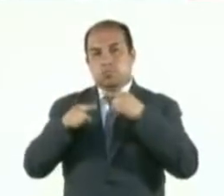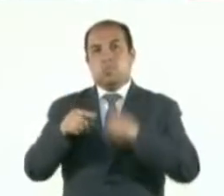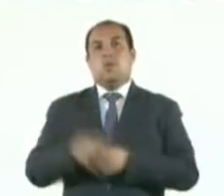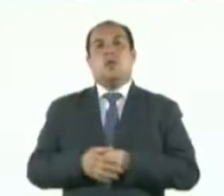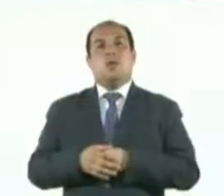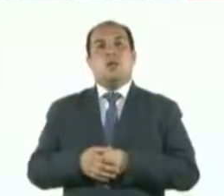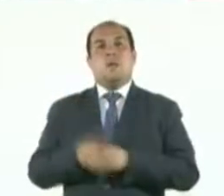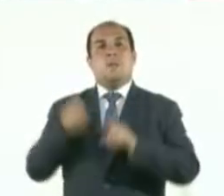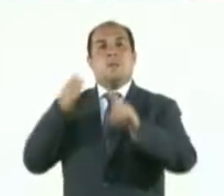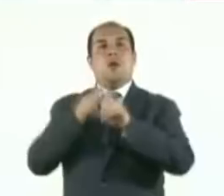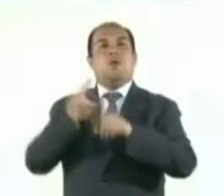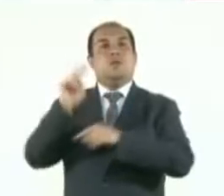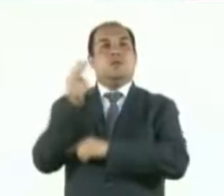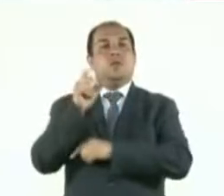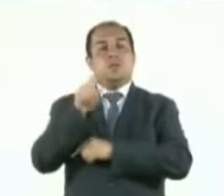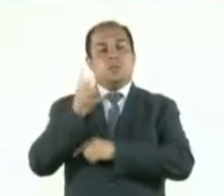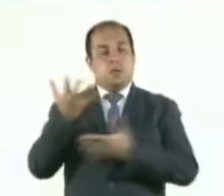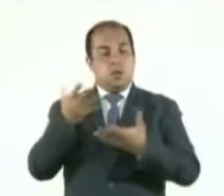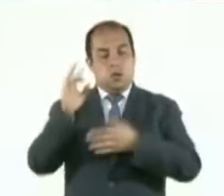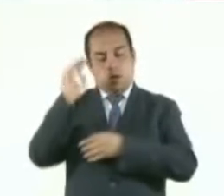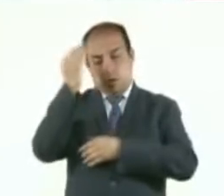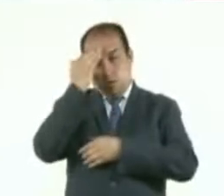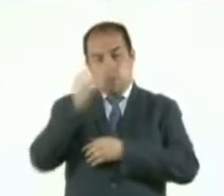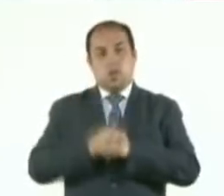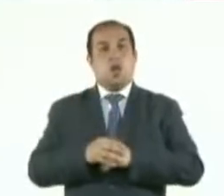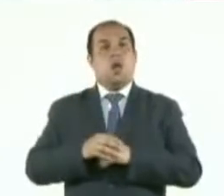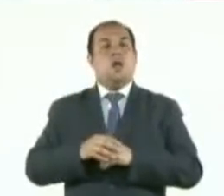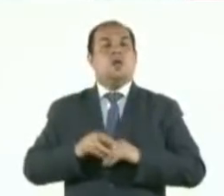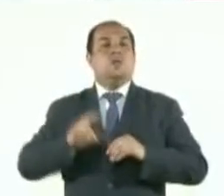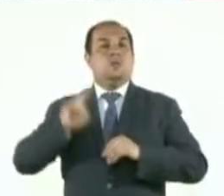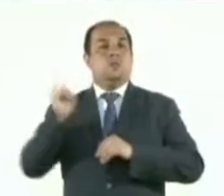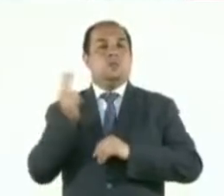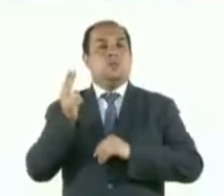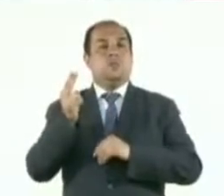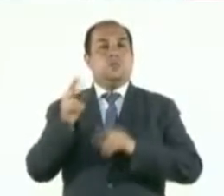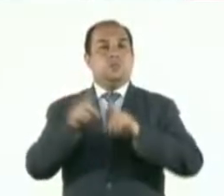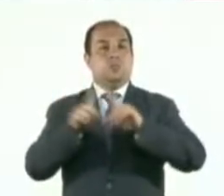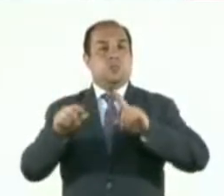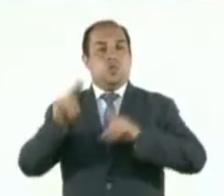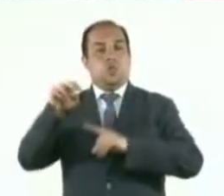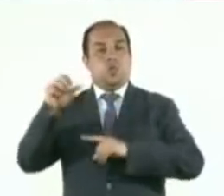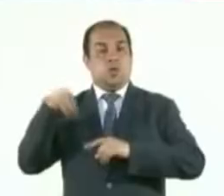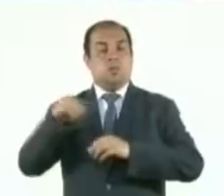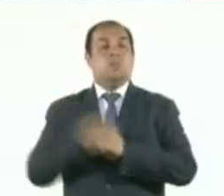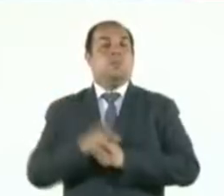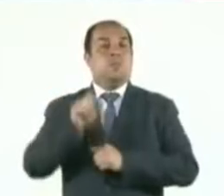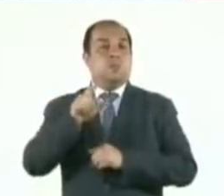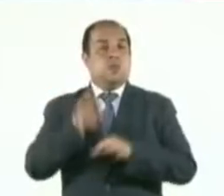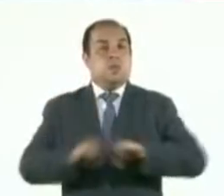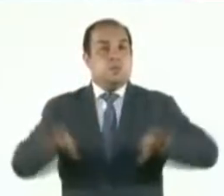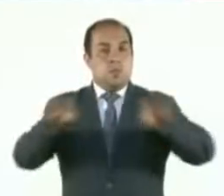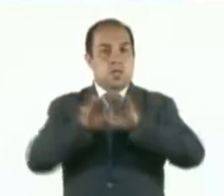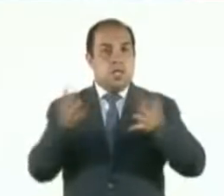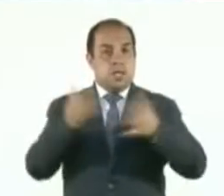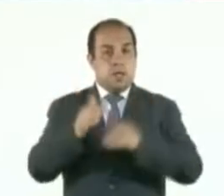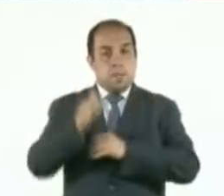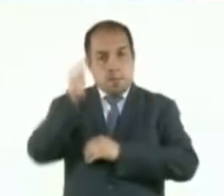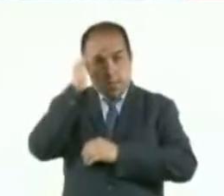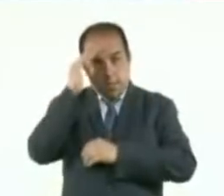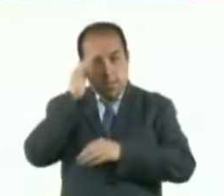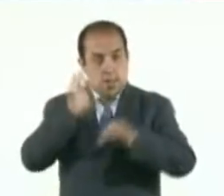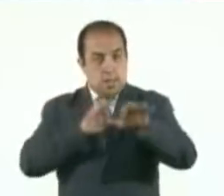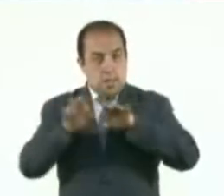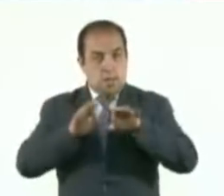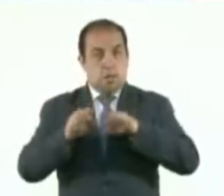al mismo tiempo que le hago un reconocimiento en la universidad nacional pero estoy de acuerdo en que es importante hacer una reflexión sobre el trabajo académico